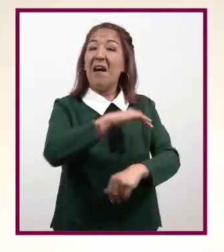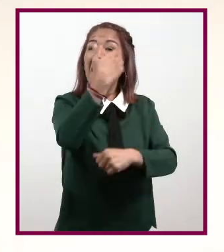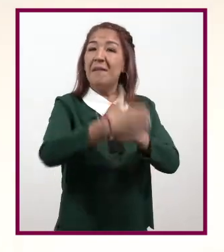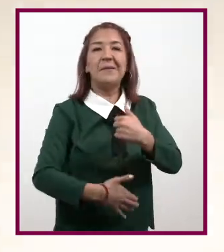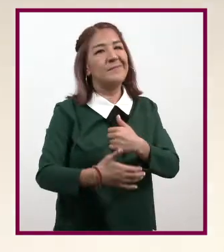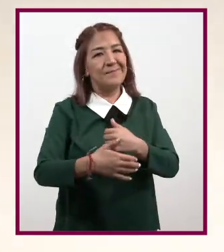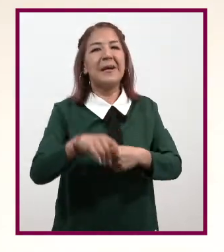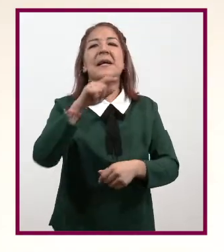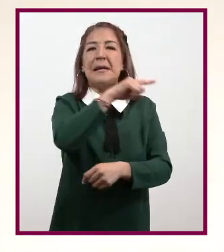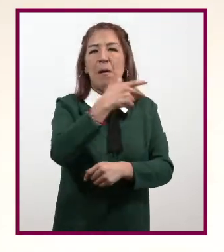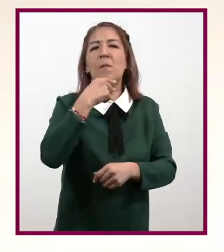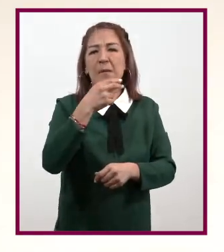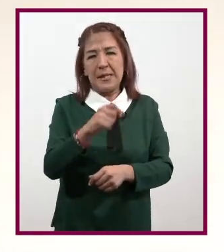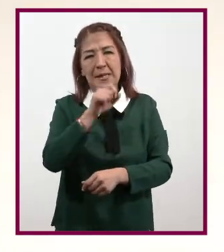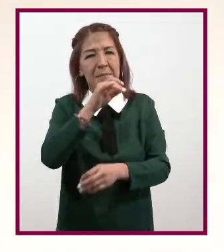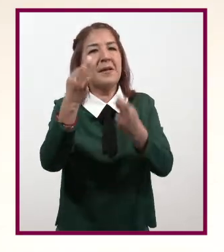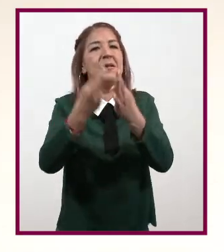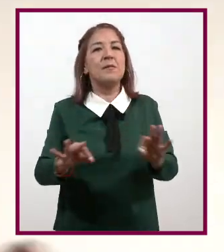influencia, pero también